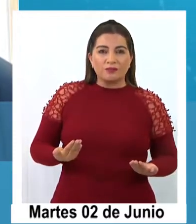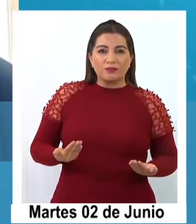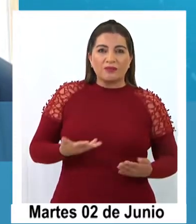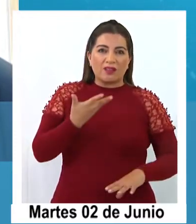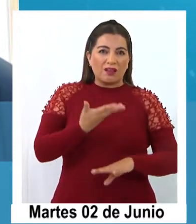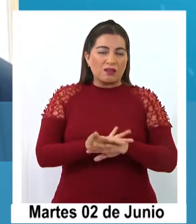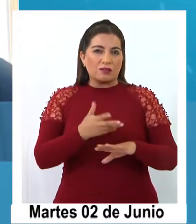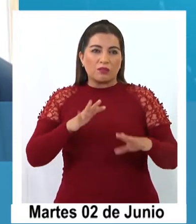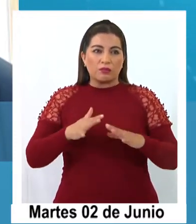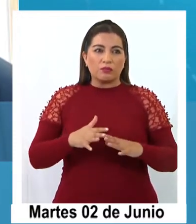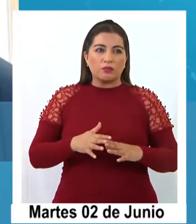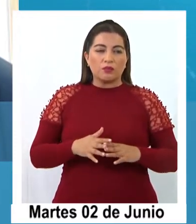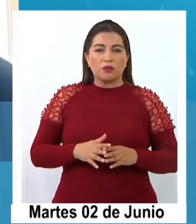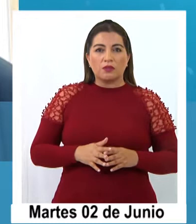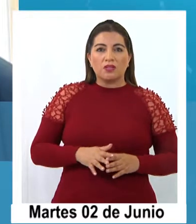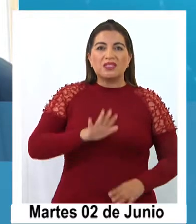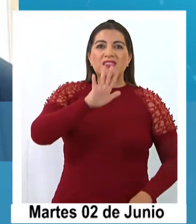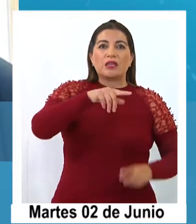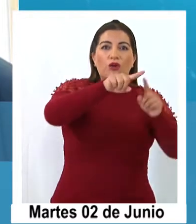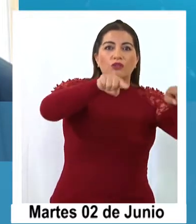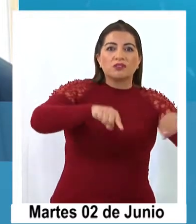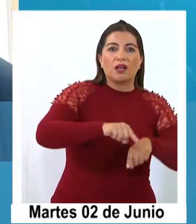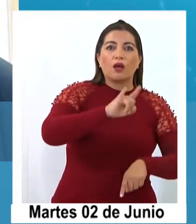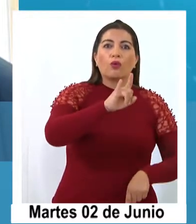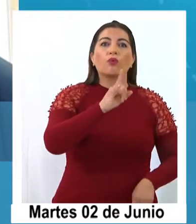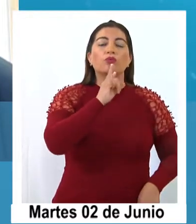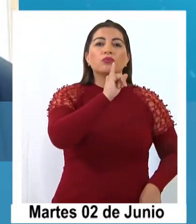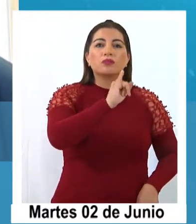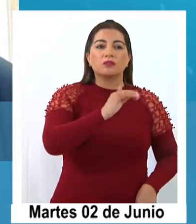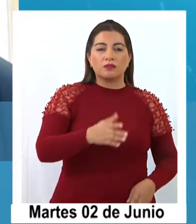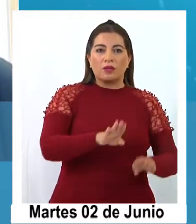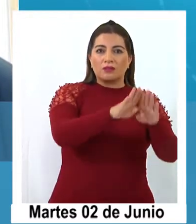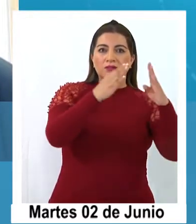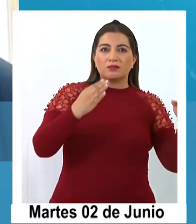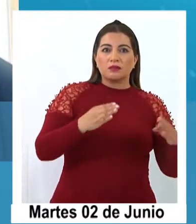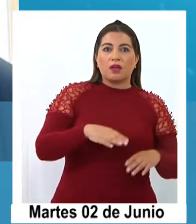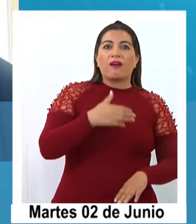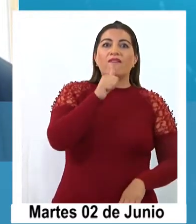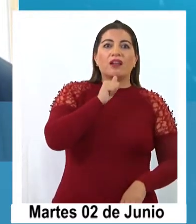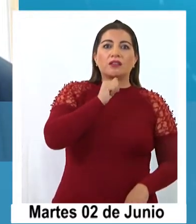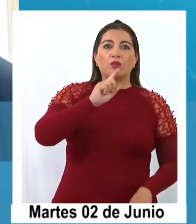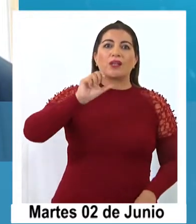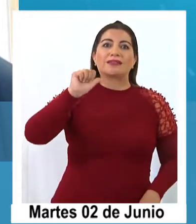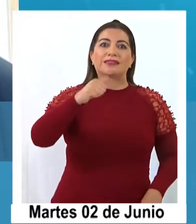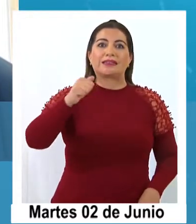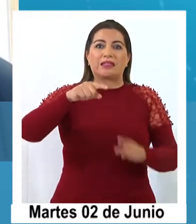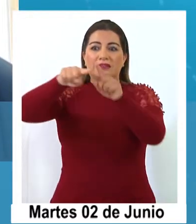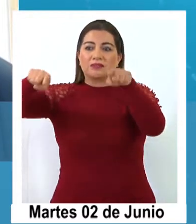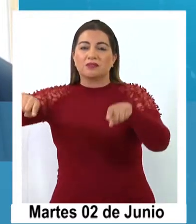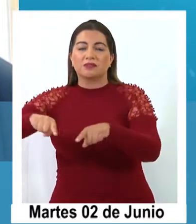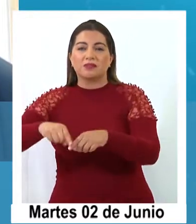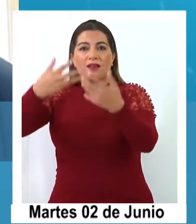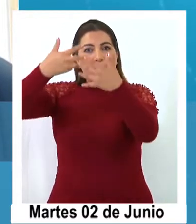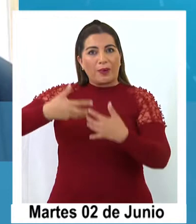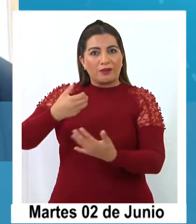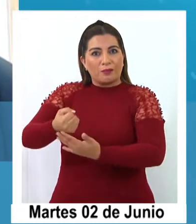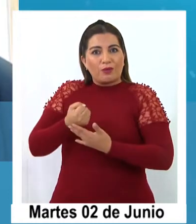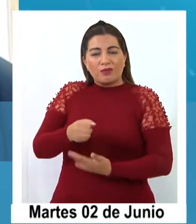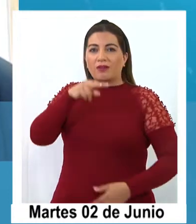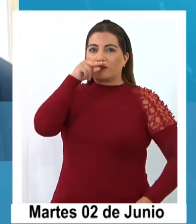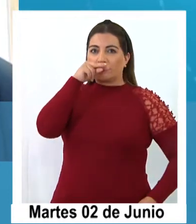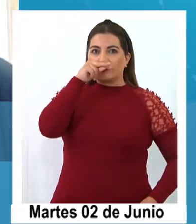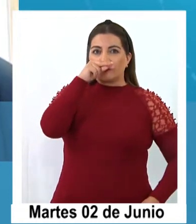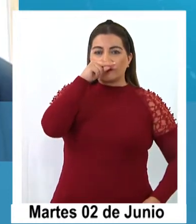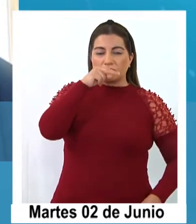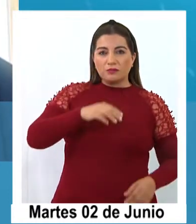hay cinco UTIs, se abrieron, la quinta y sexta por abrir una cesta, con ventiladores que